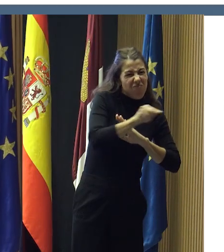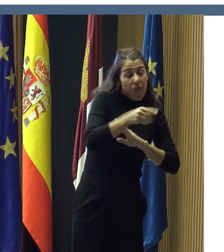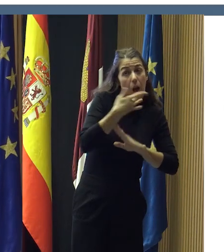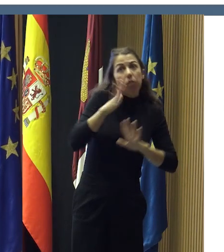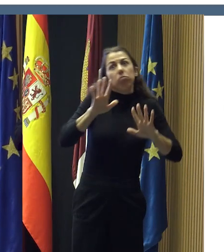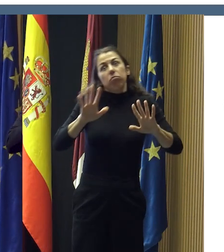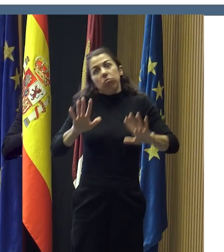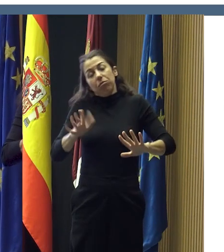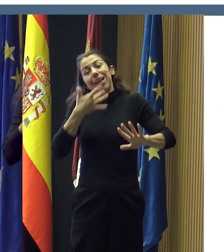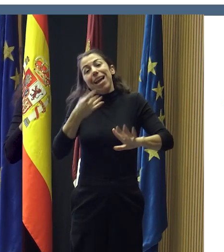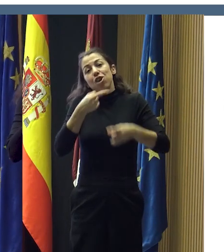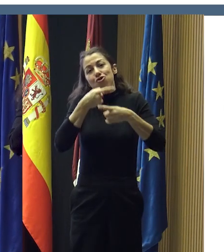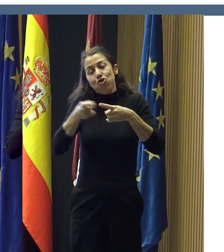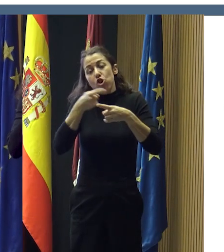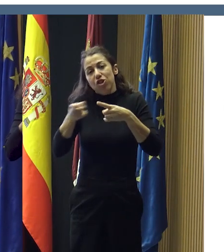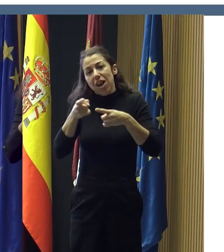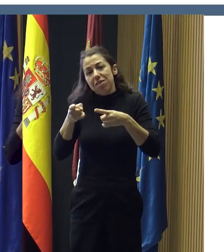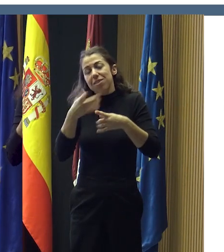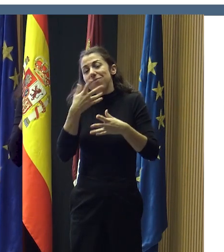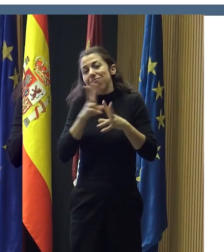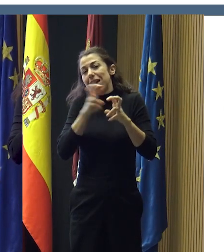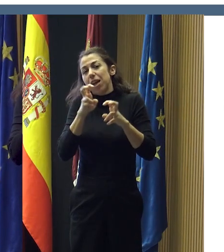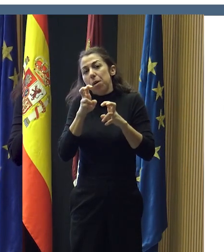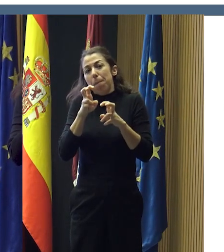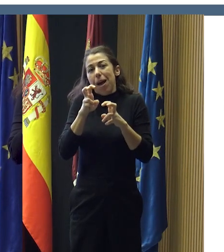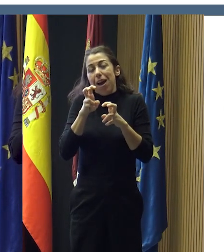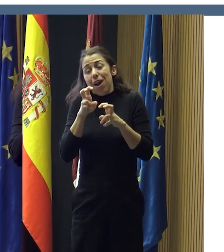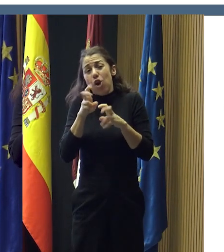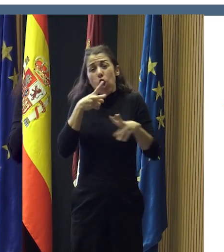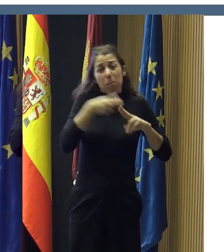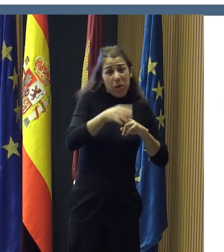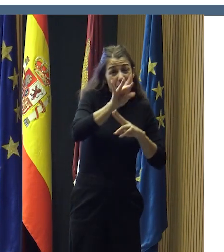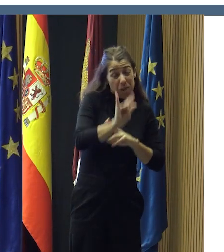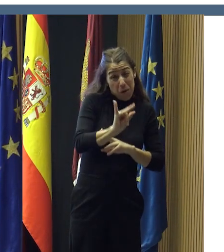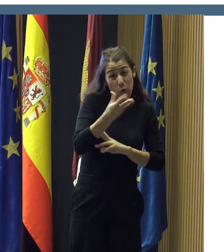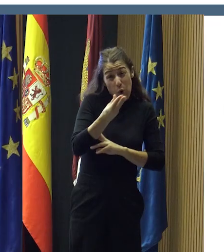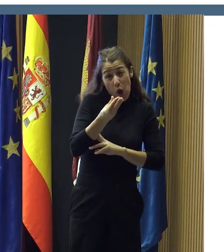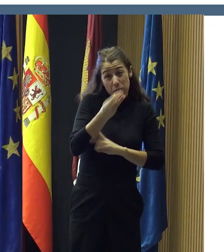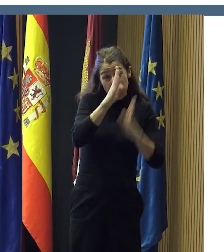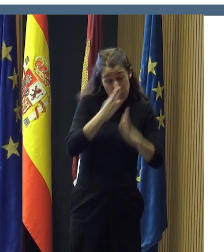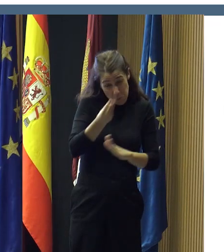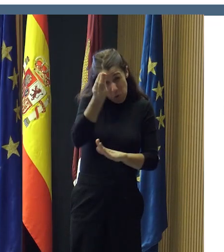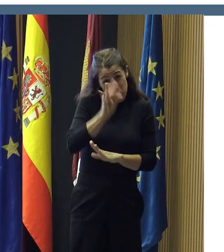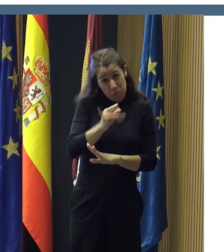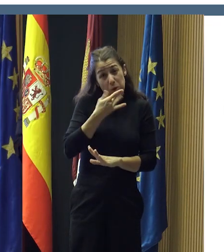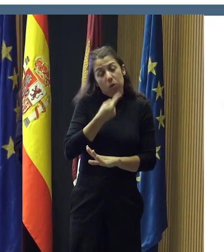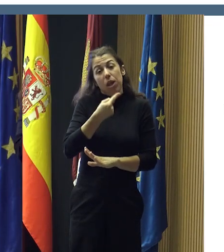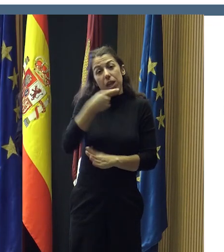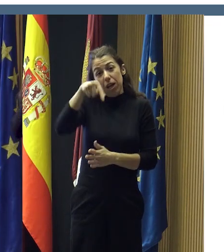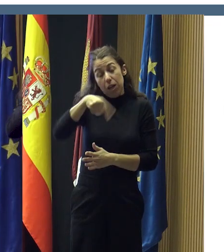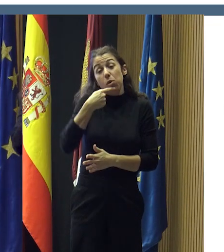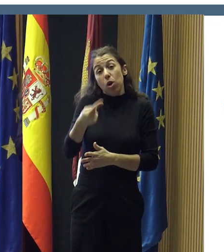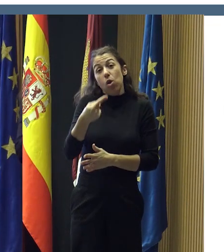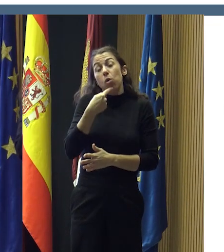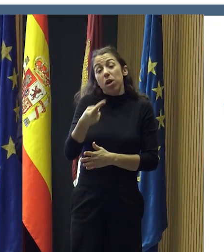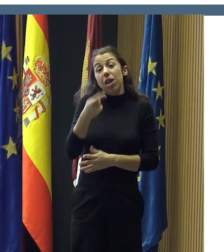A ver, hay cosas que están relacionadas con, no con la prevención, pero sí con un mejor tratamiento, pues, pero no lo voy a decir aquí porque luego me